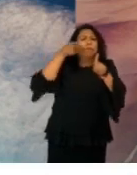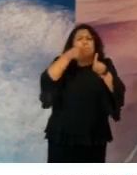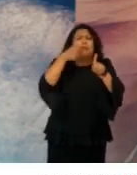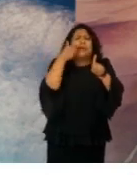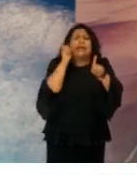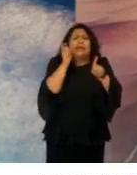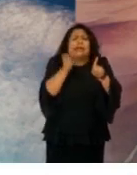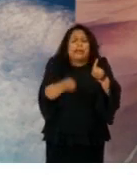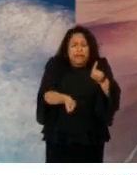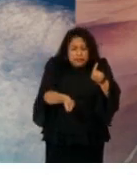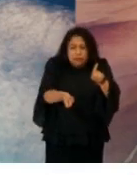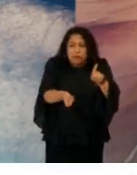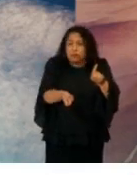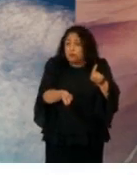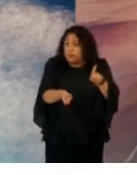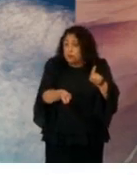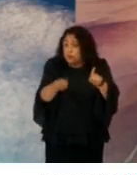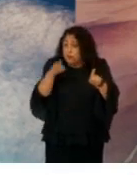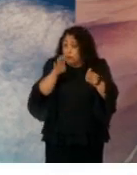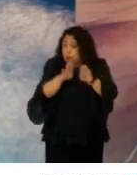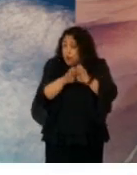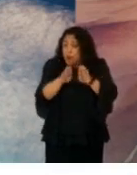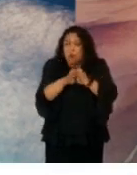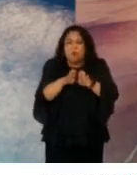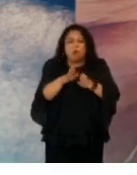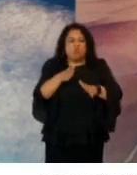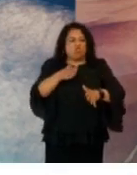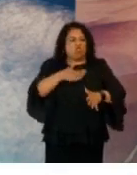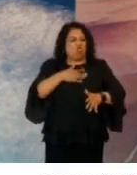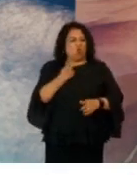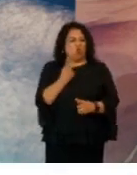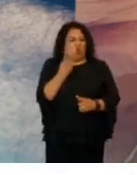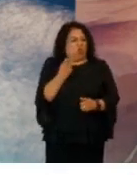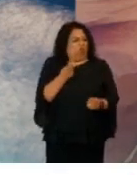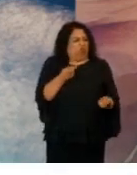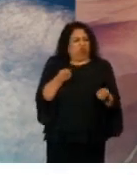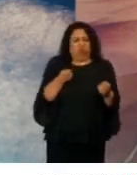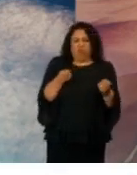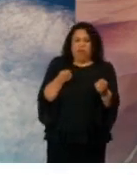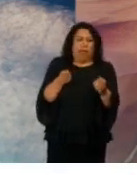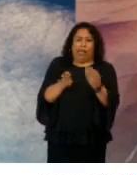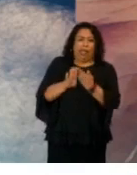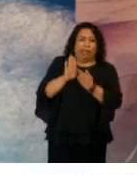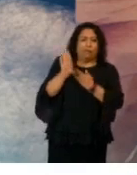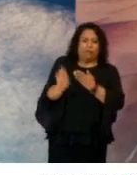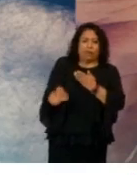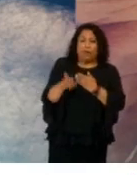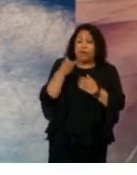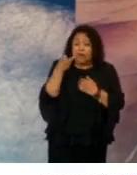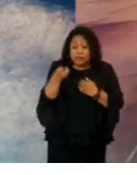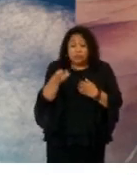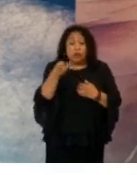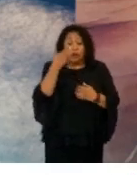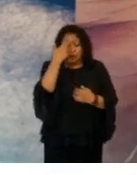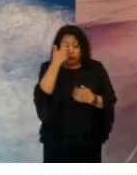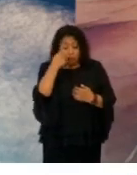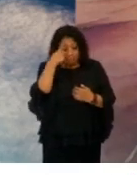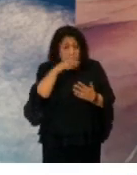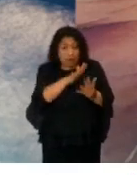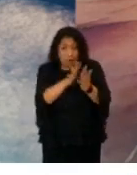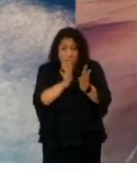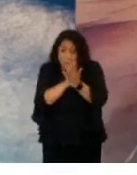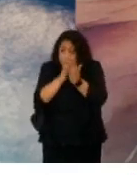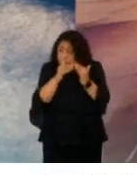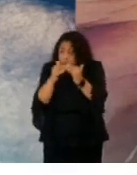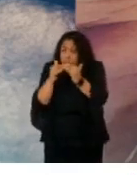propósito: cómo evitar el tirano, cómo evitar la tiranía. La razón de ser de la democracia es cómo evitar la